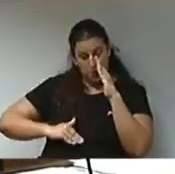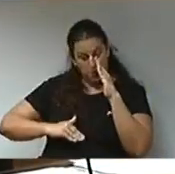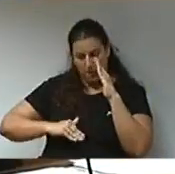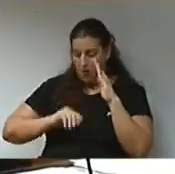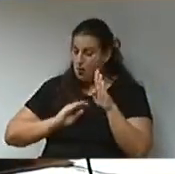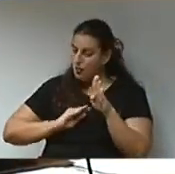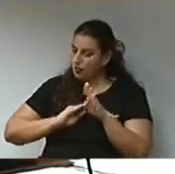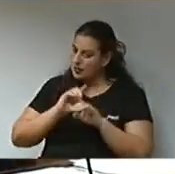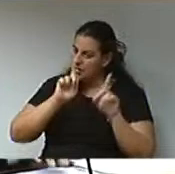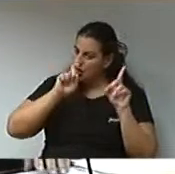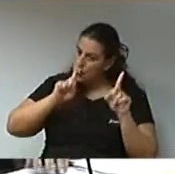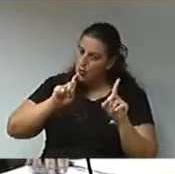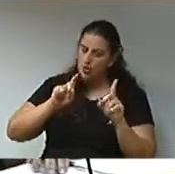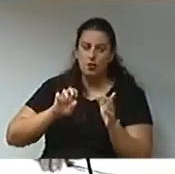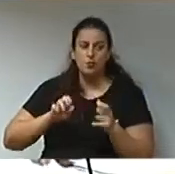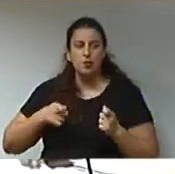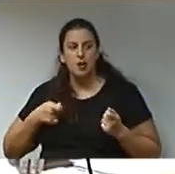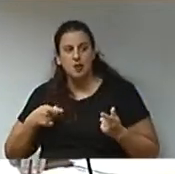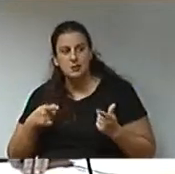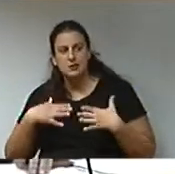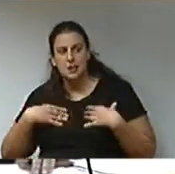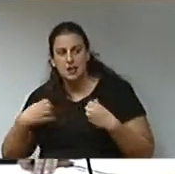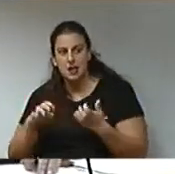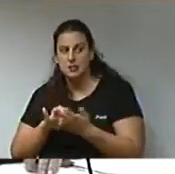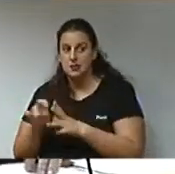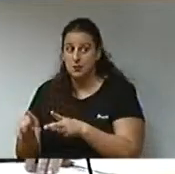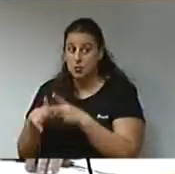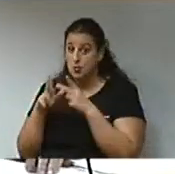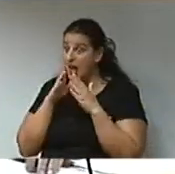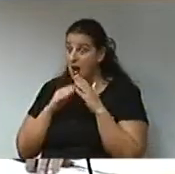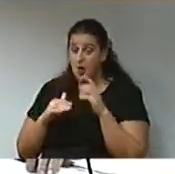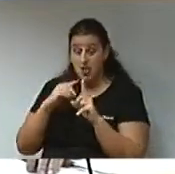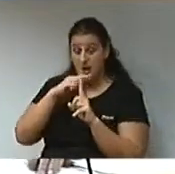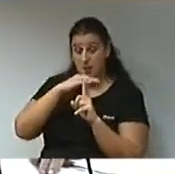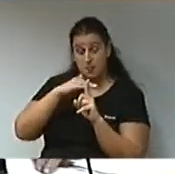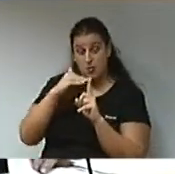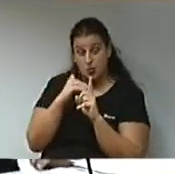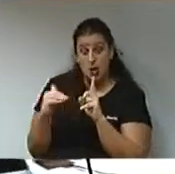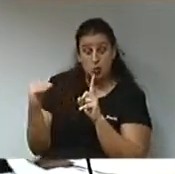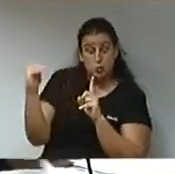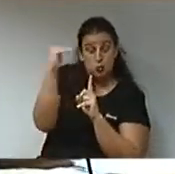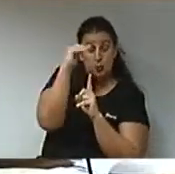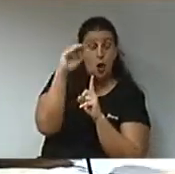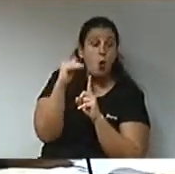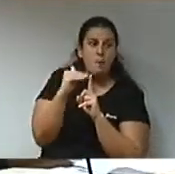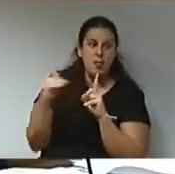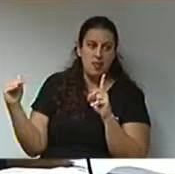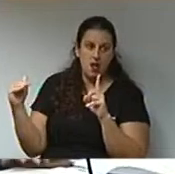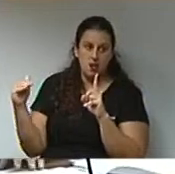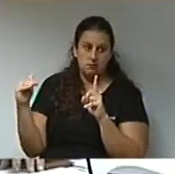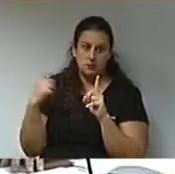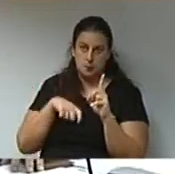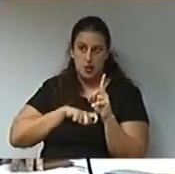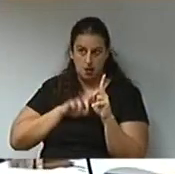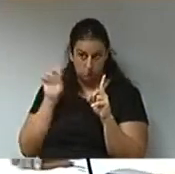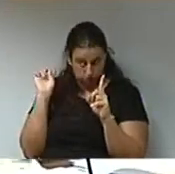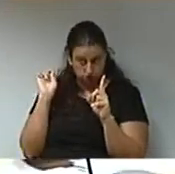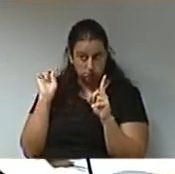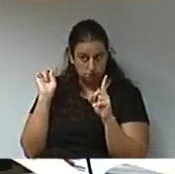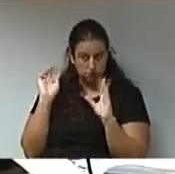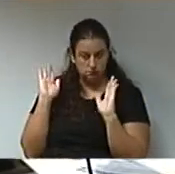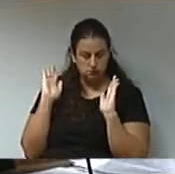en educación, en sanidad y servicios sociales, hoy estamos ya prácticamente en algunos superando y en otros en la media. Por